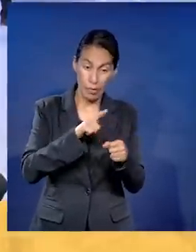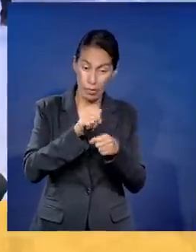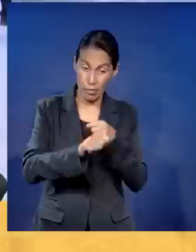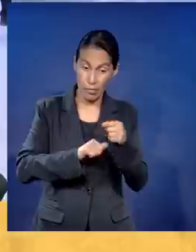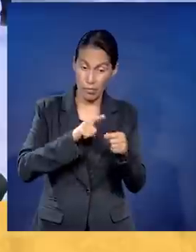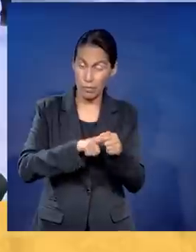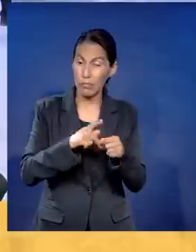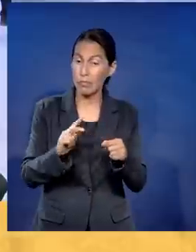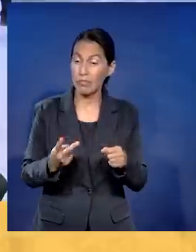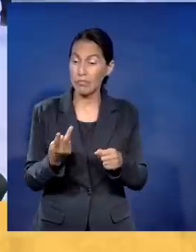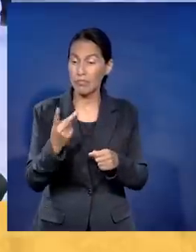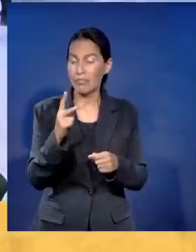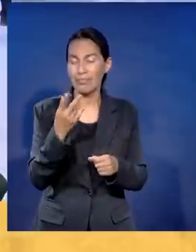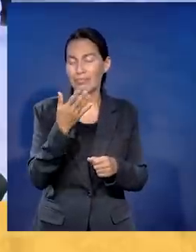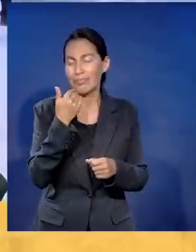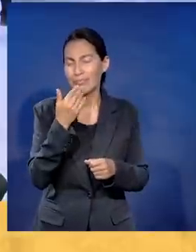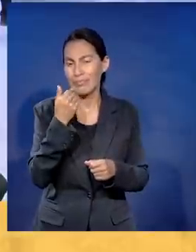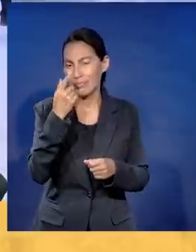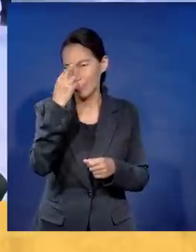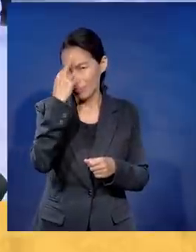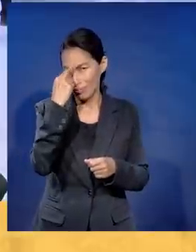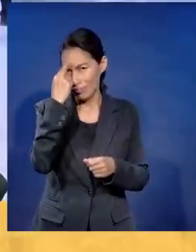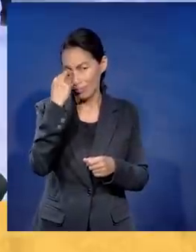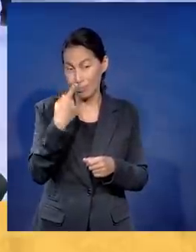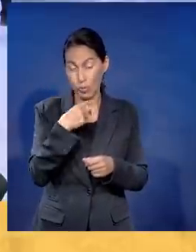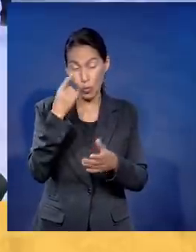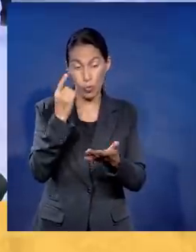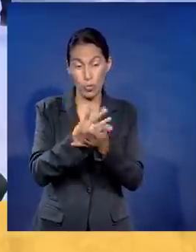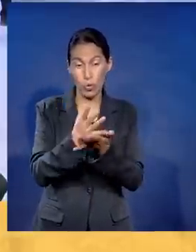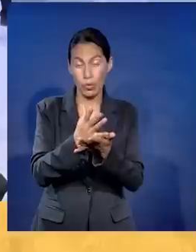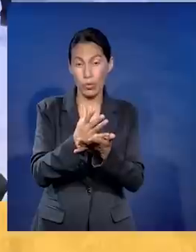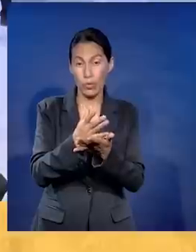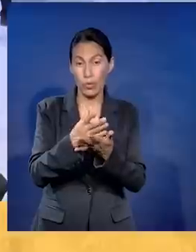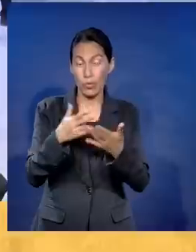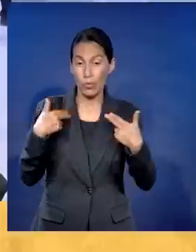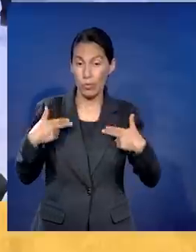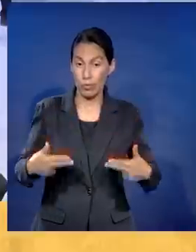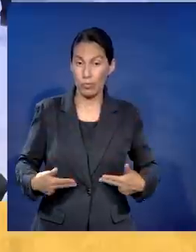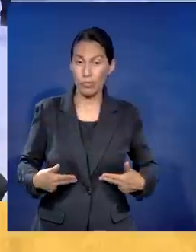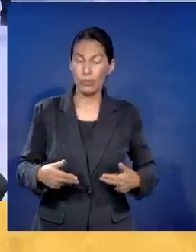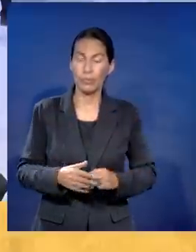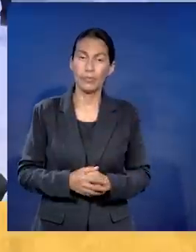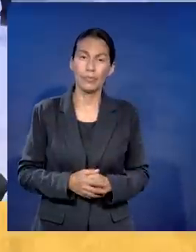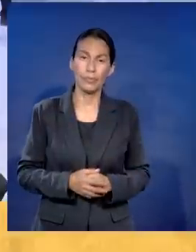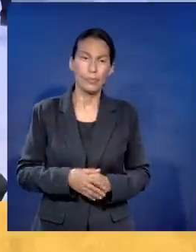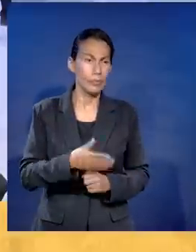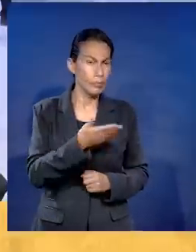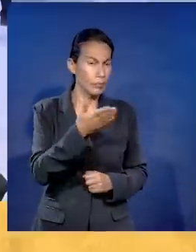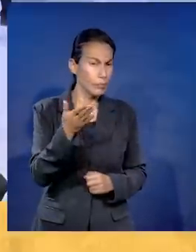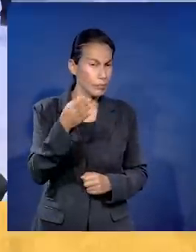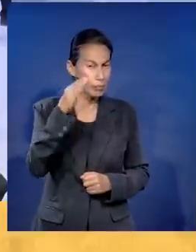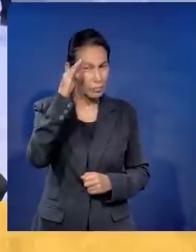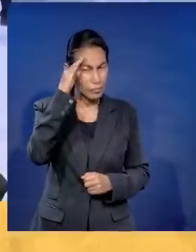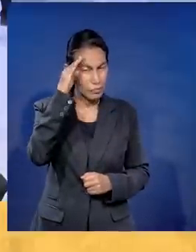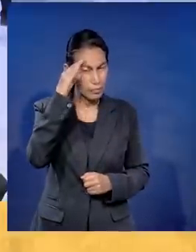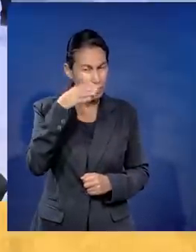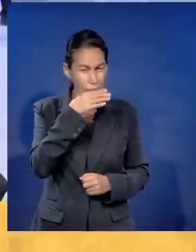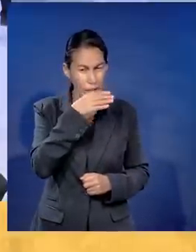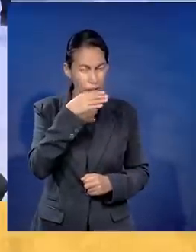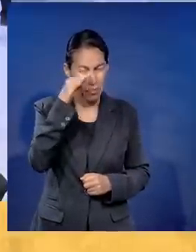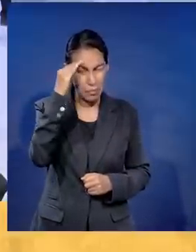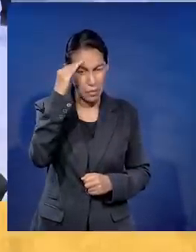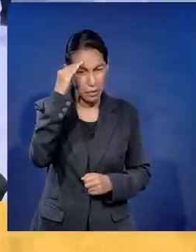y nos conecta con la imagen de Dios Nadie debe pensar que un cristiano no piensa al contrario